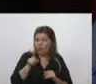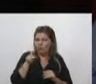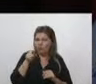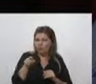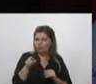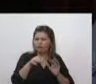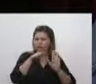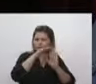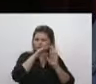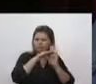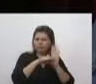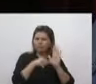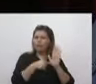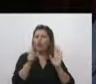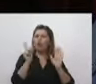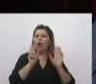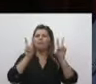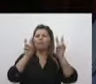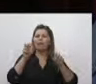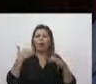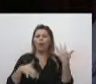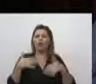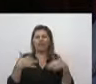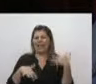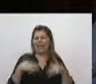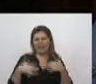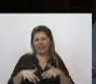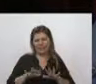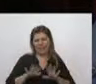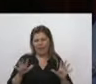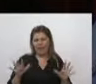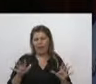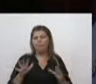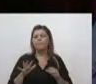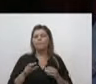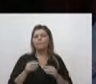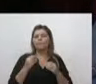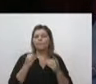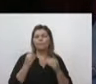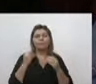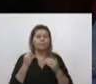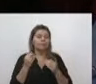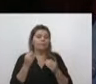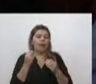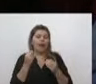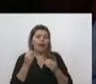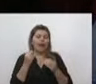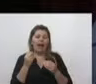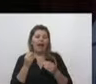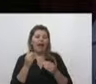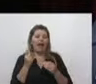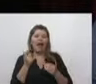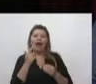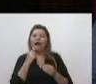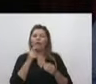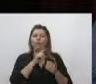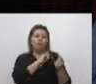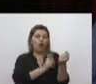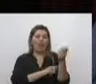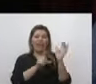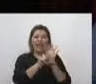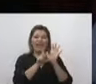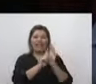Sí, esa es la idea del presidente. Esa es la idea del presidente, sí, claro. Pero es una idea de él, ¿no? La vicepresidenta ya se había diferenciado de Milei con el tema del aumento de las